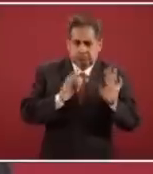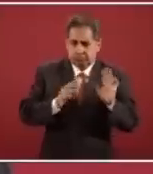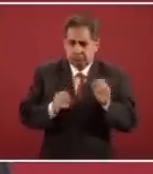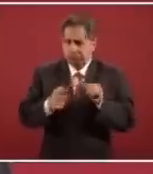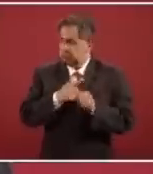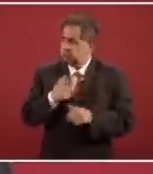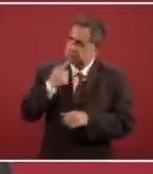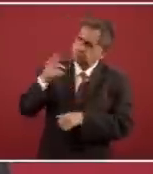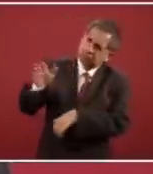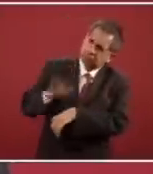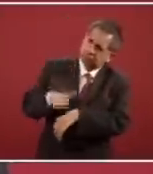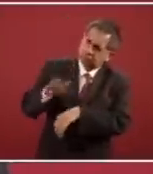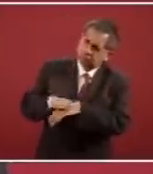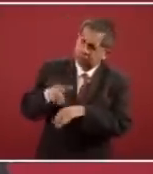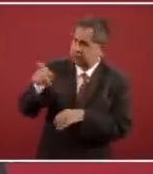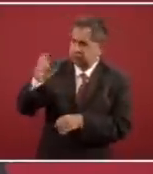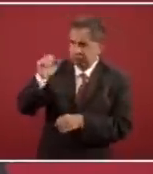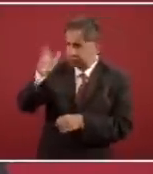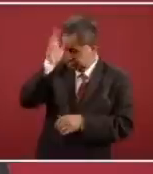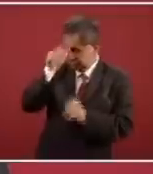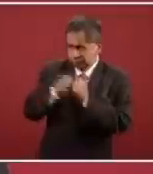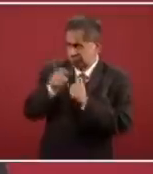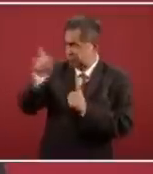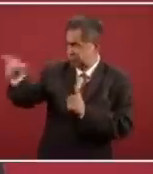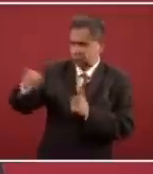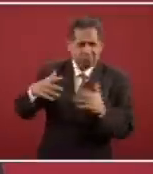en oponerme